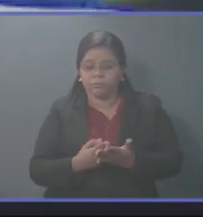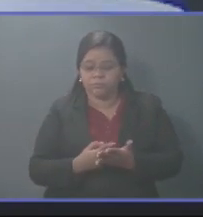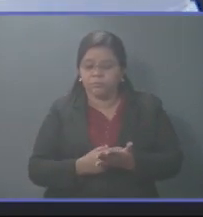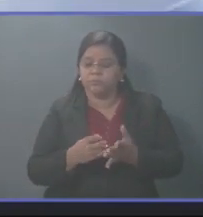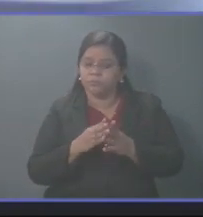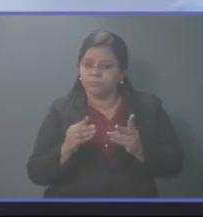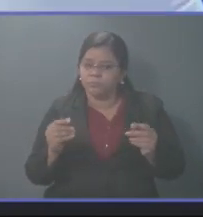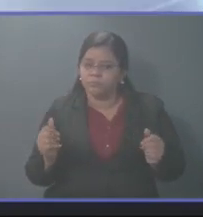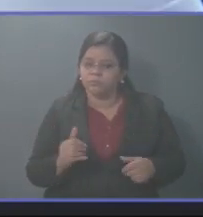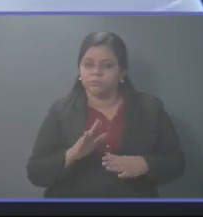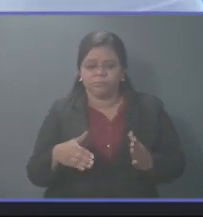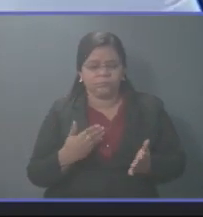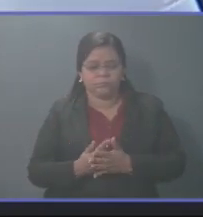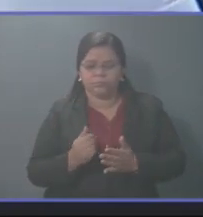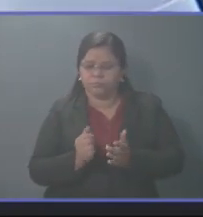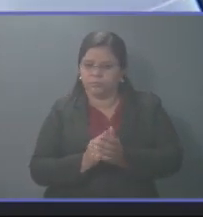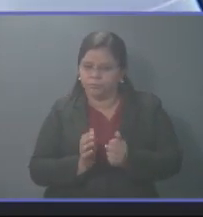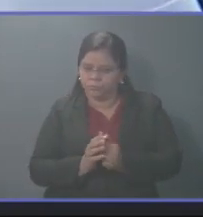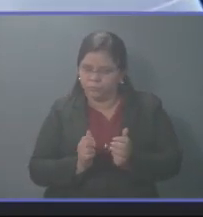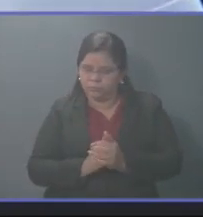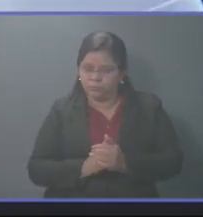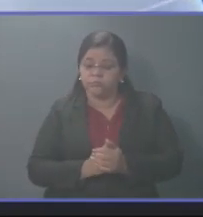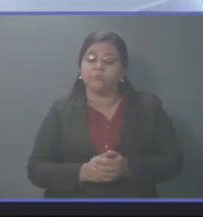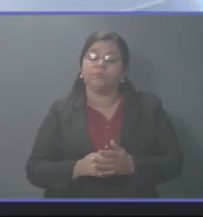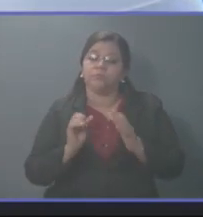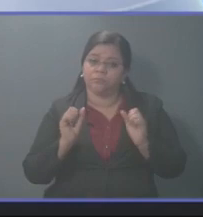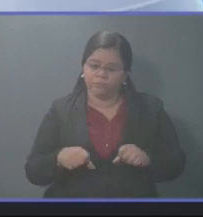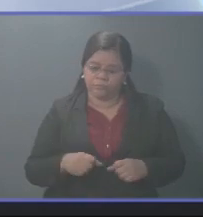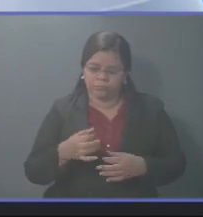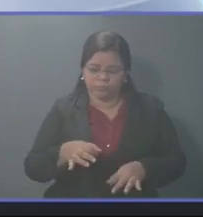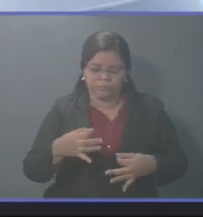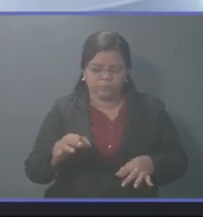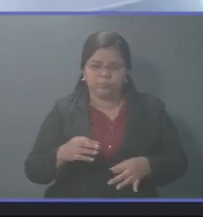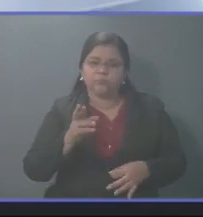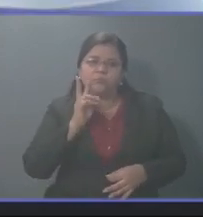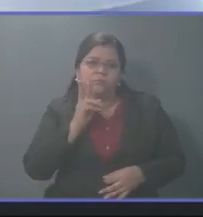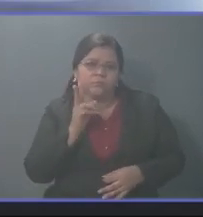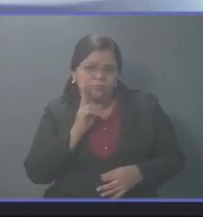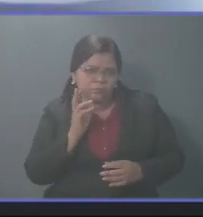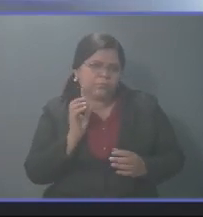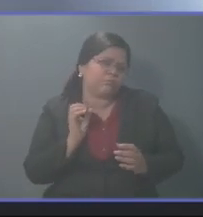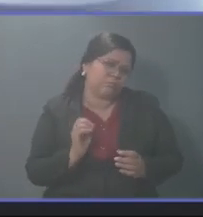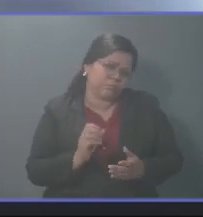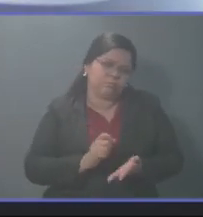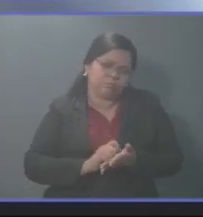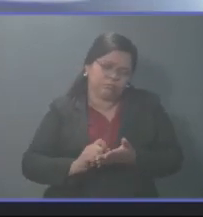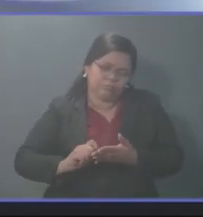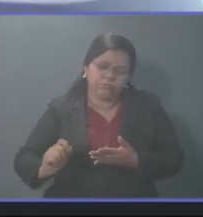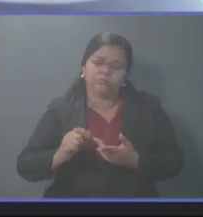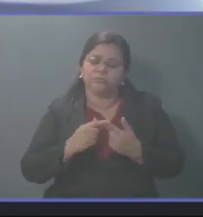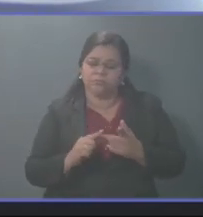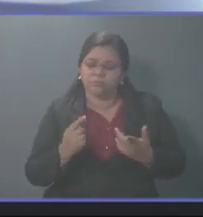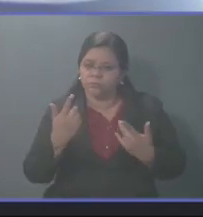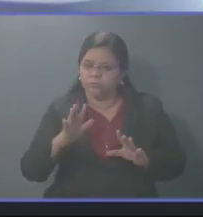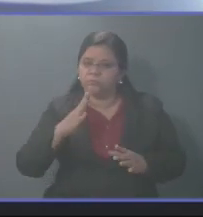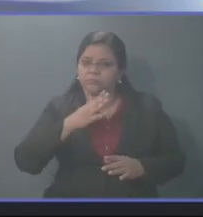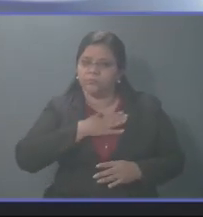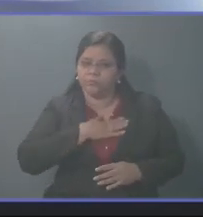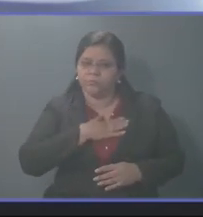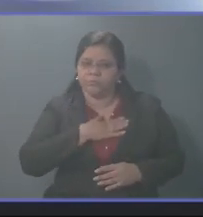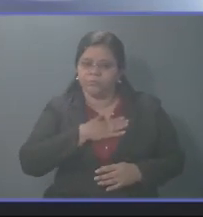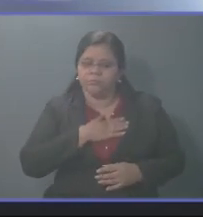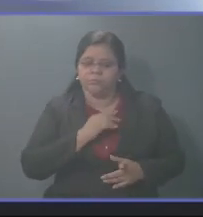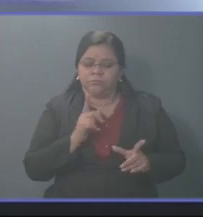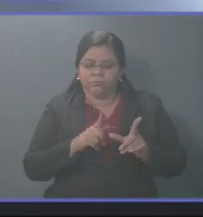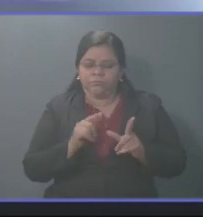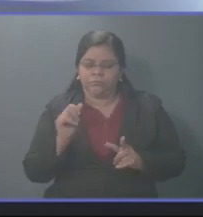resuelva administrativamente el conflicto. La denuncia deberá presentarse en forma verbal o escrita, debiendo contener al menos, literal